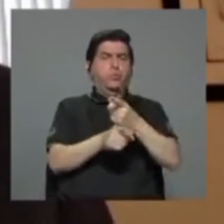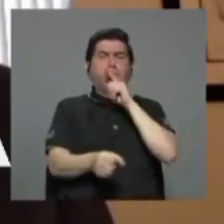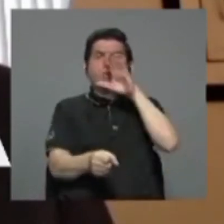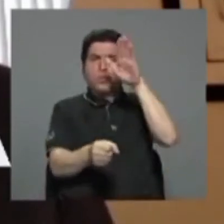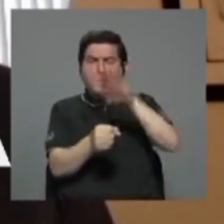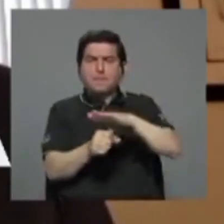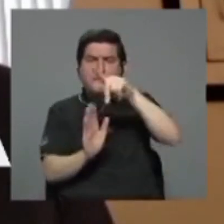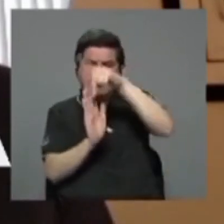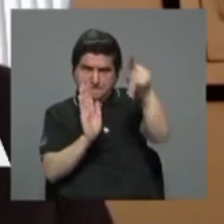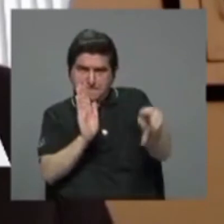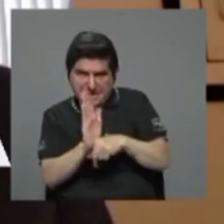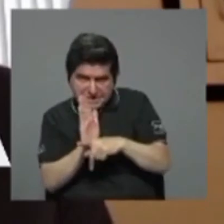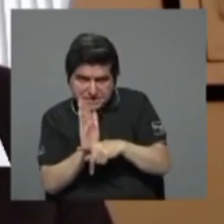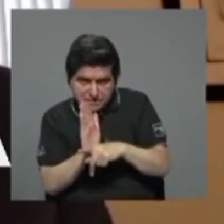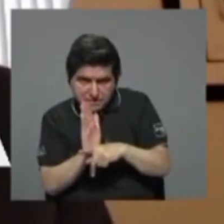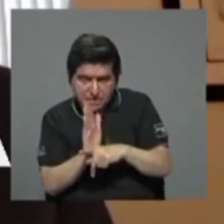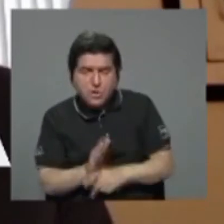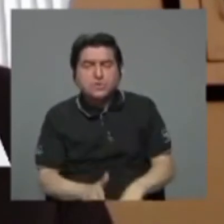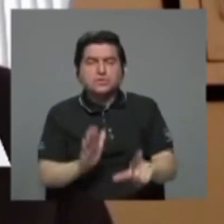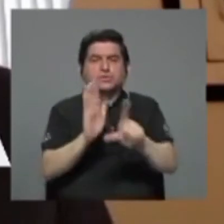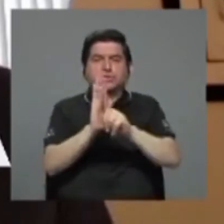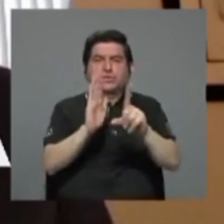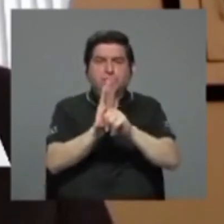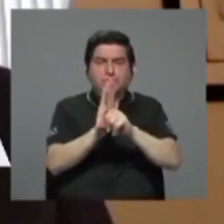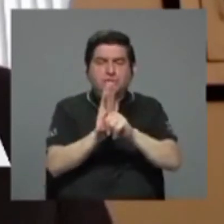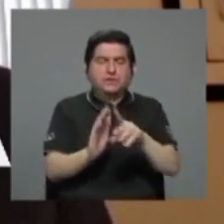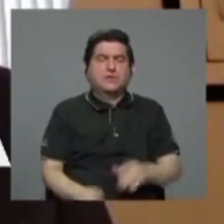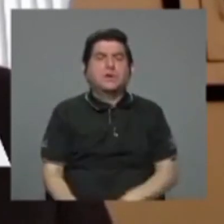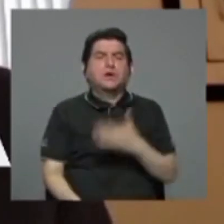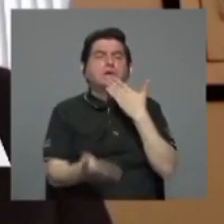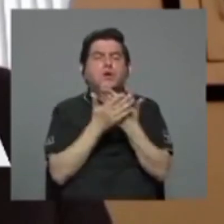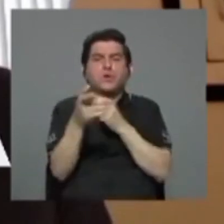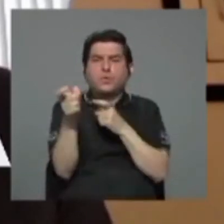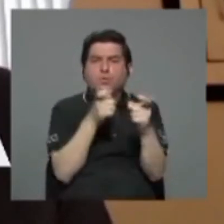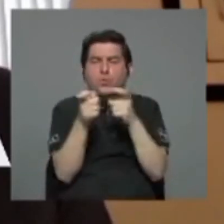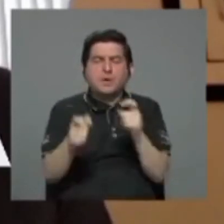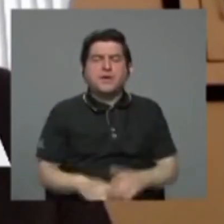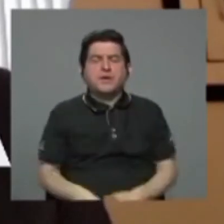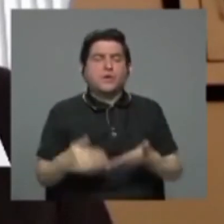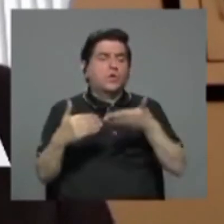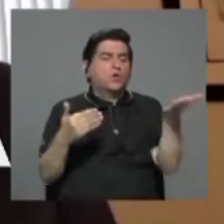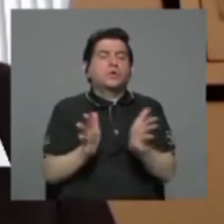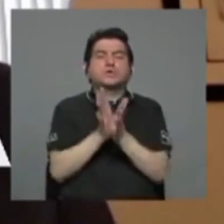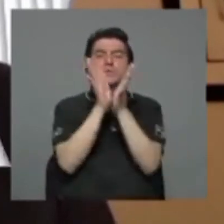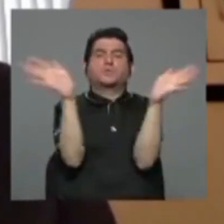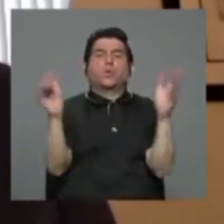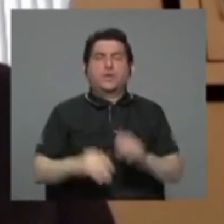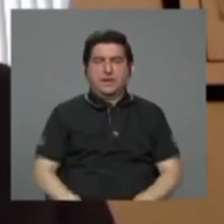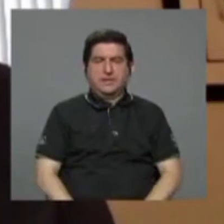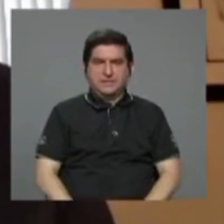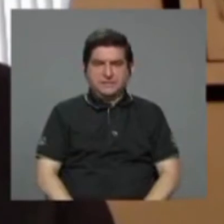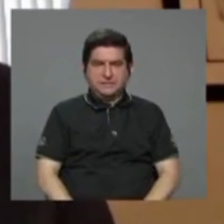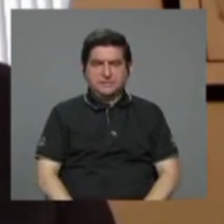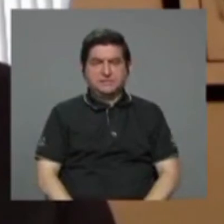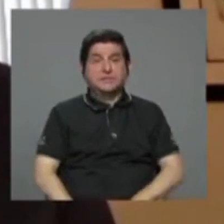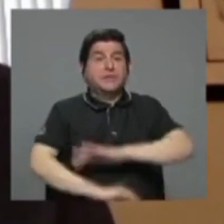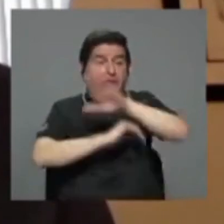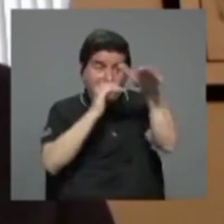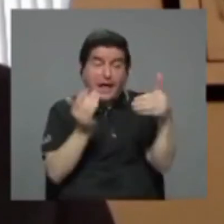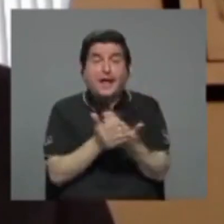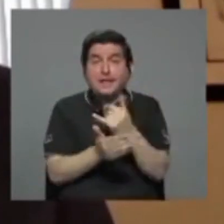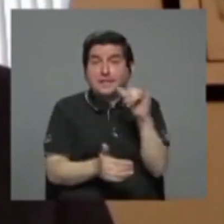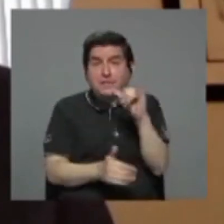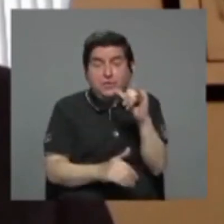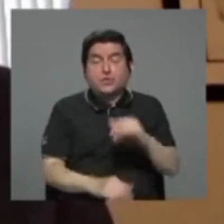a los principios de la legalidad y del buen manejo de los asuntos públicos. Hubo, como en todo,